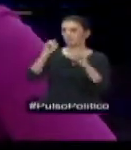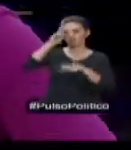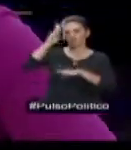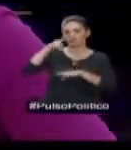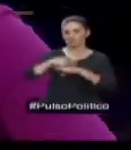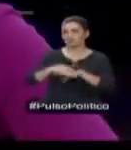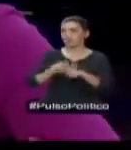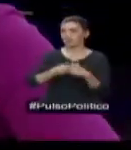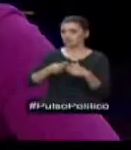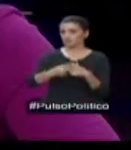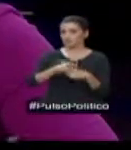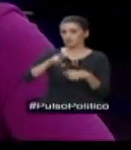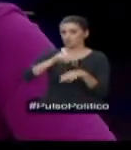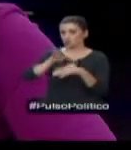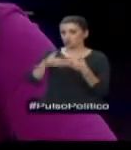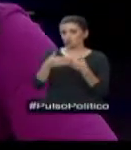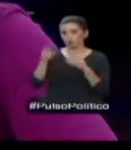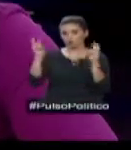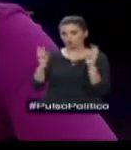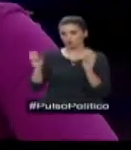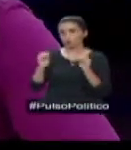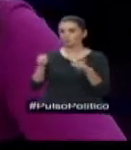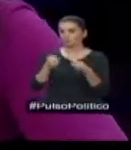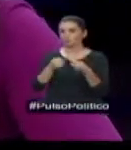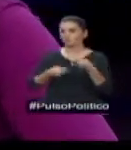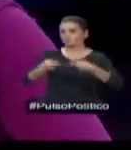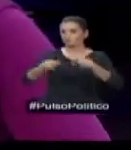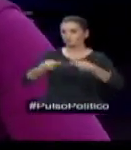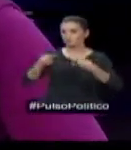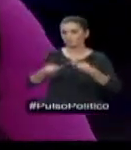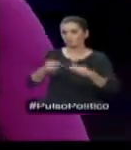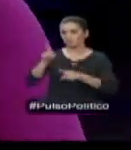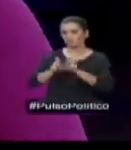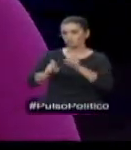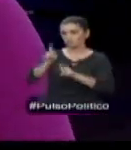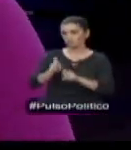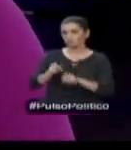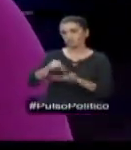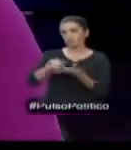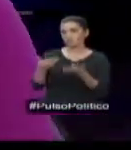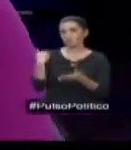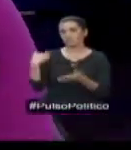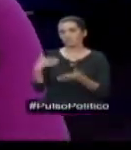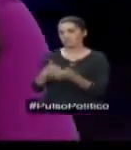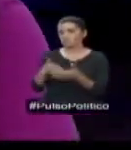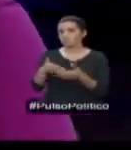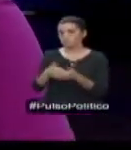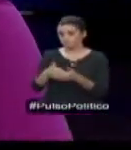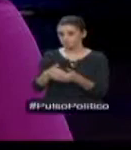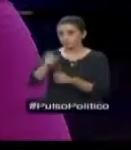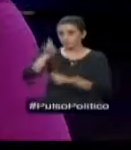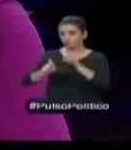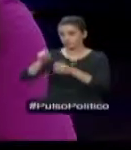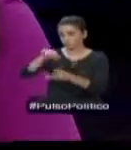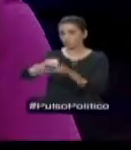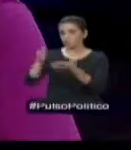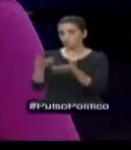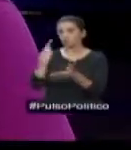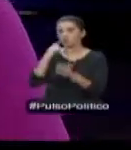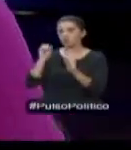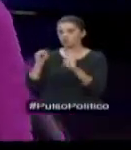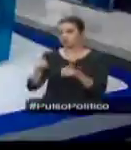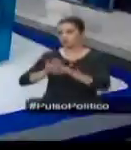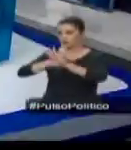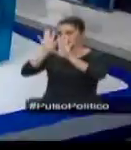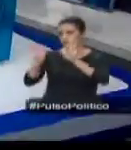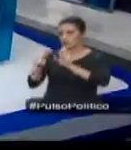todos los temas pueden ser sometidos a consulta por parte de los ciudadanos los límites la consulta de iniciativa ciudadana y para poder precisar